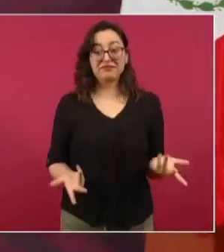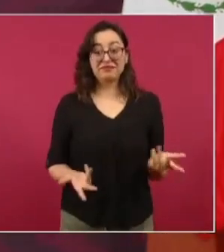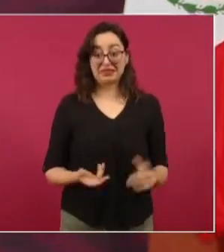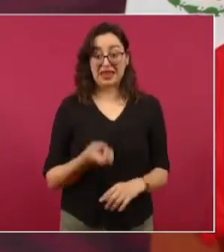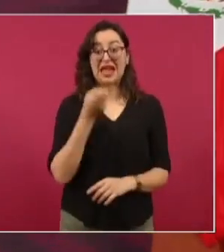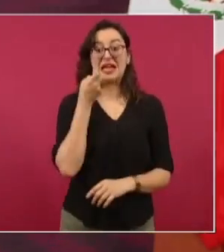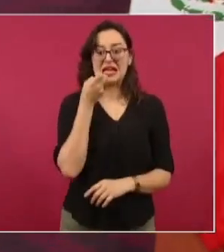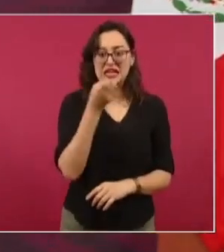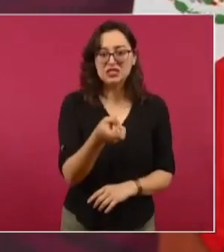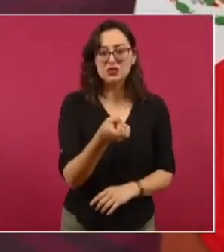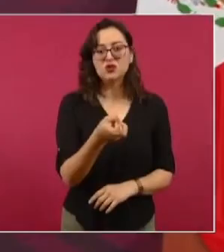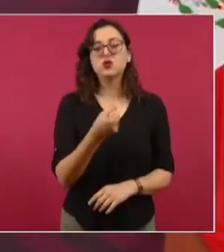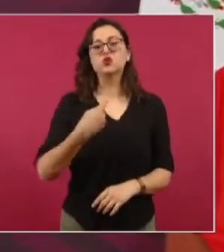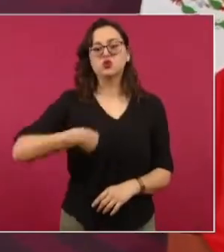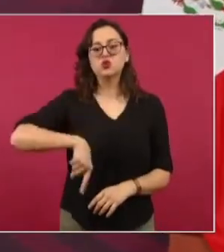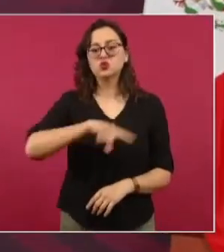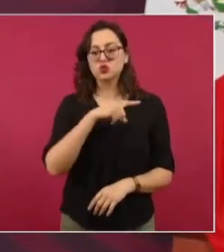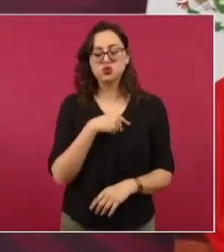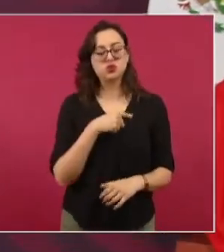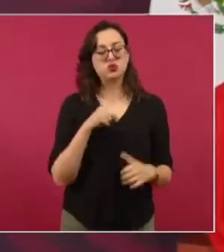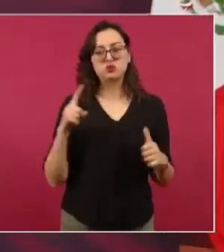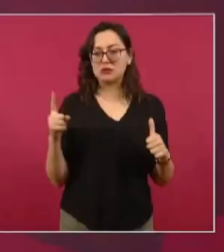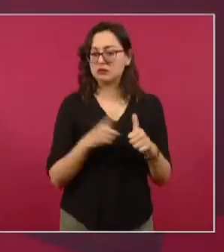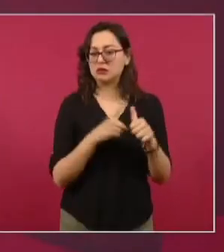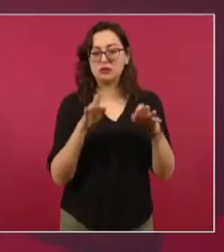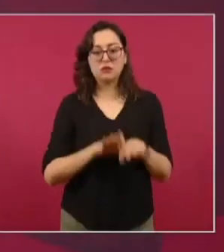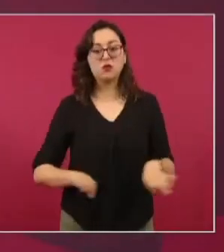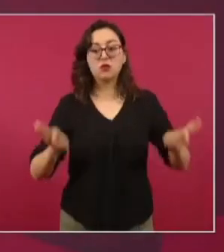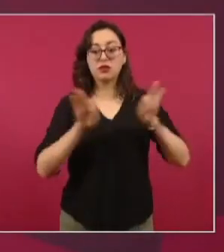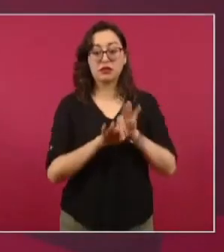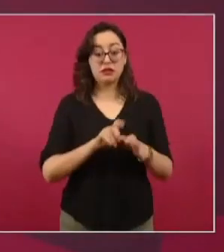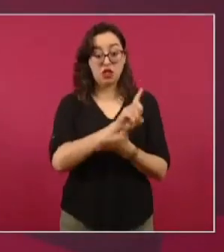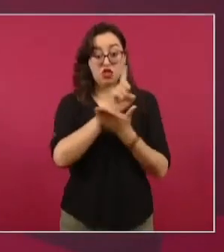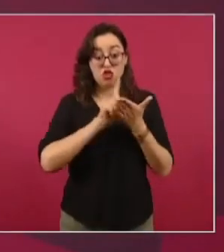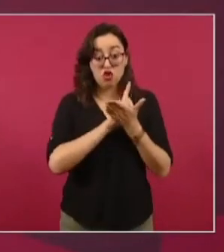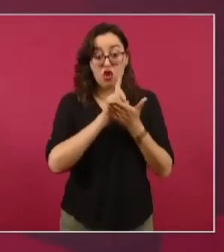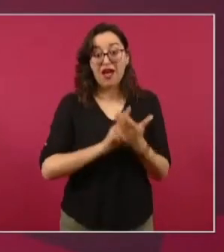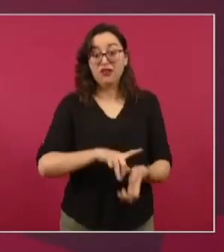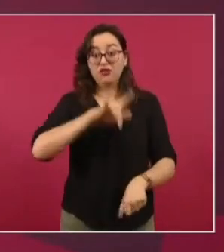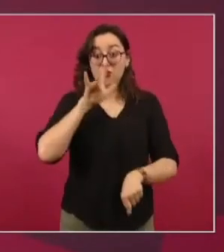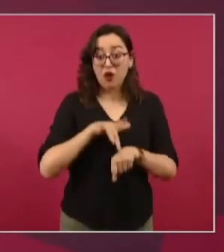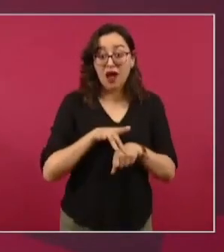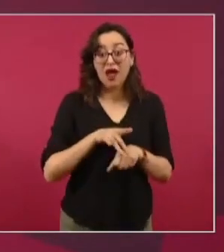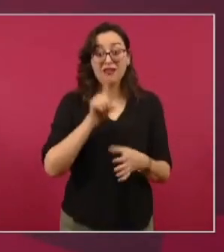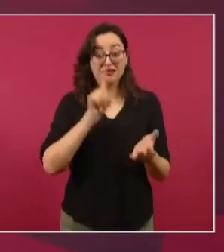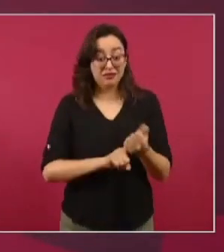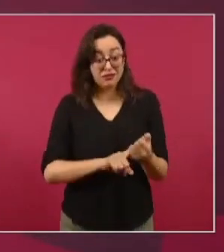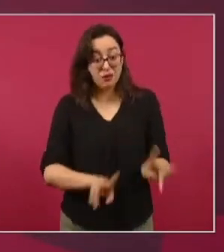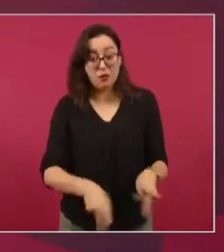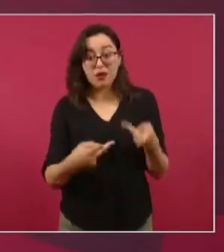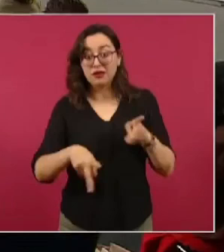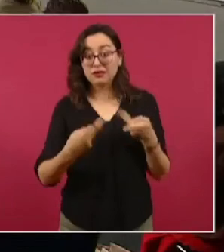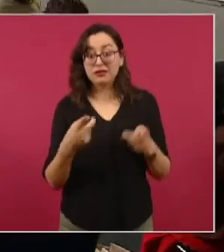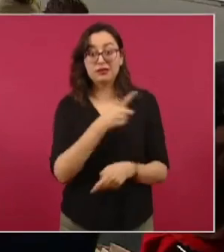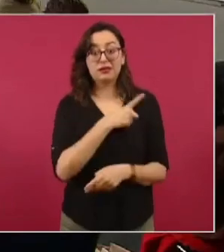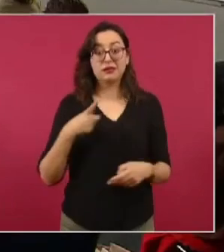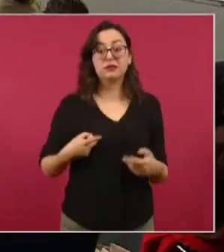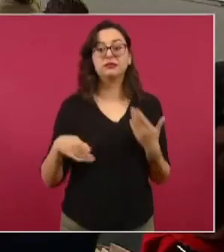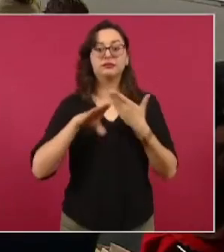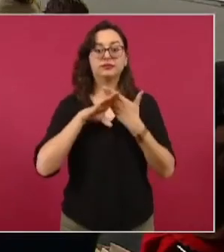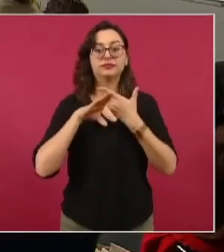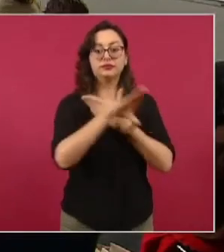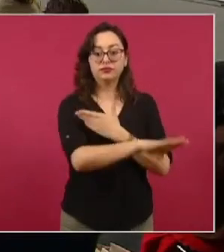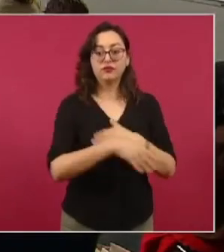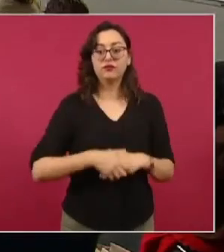que no haya consumo nosotros tenemos esa gran reserva de valores culturales